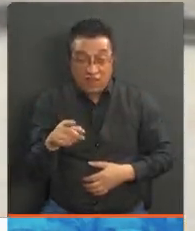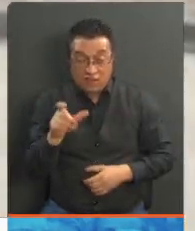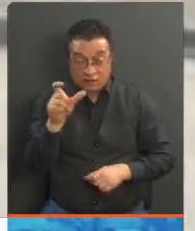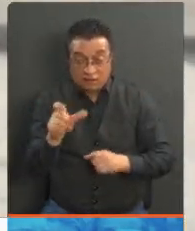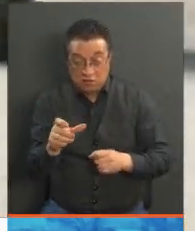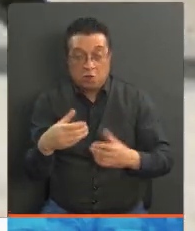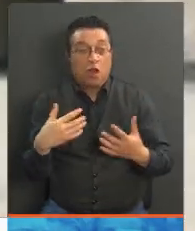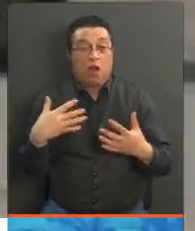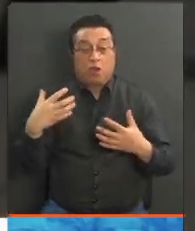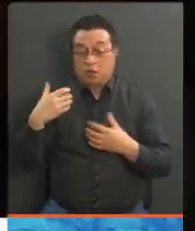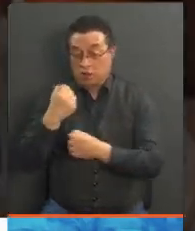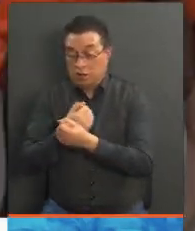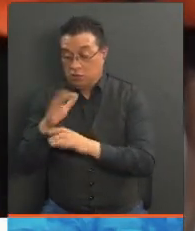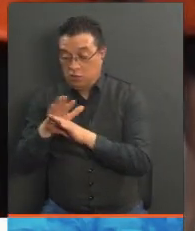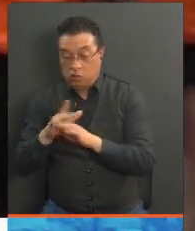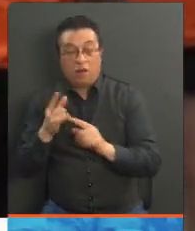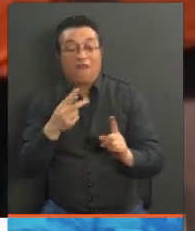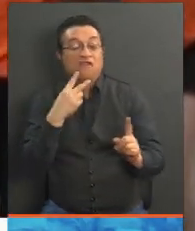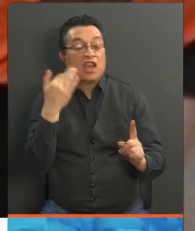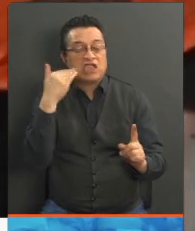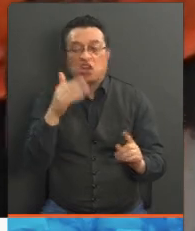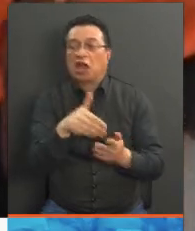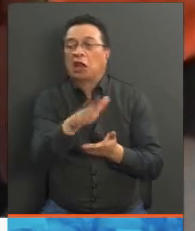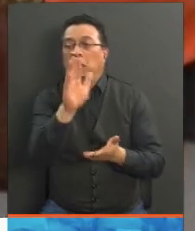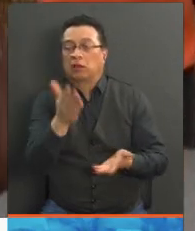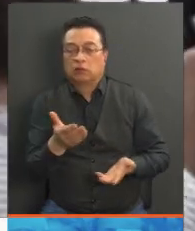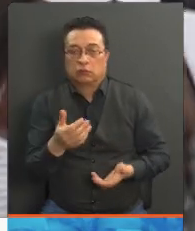la vida de los niños.